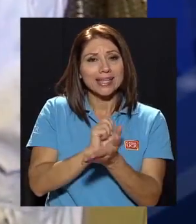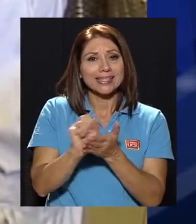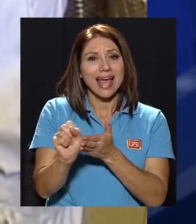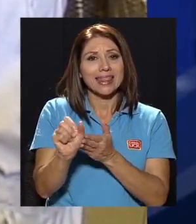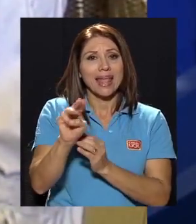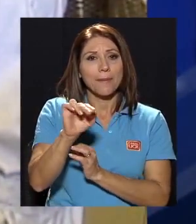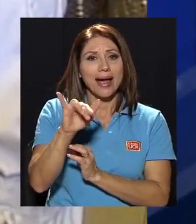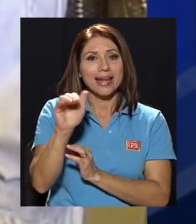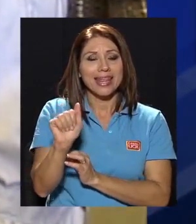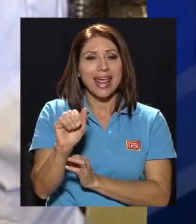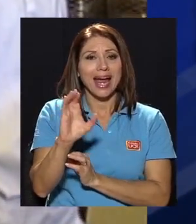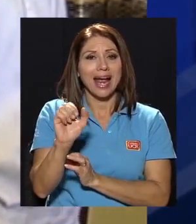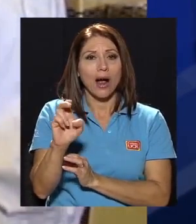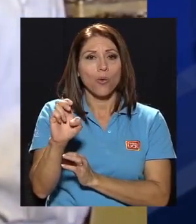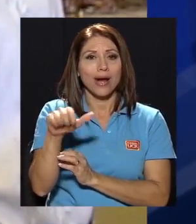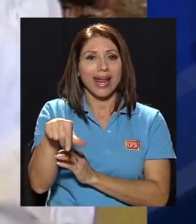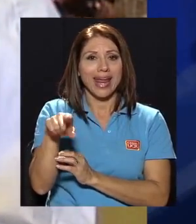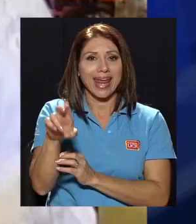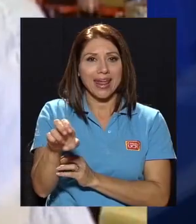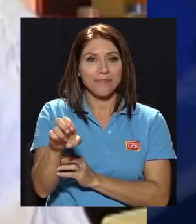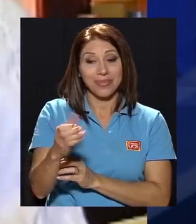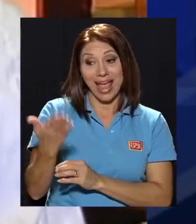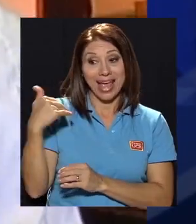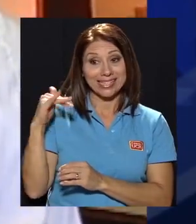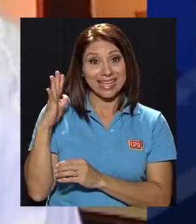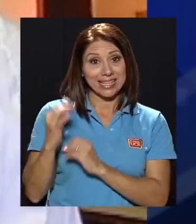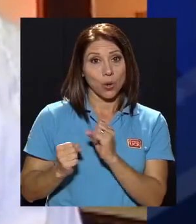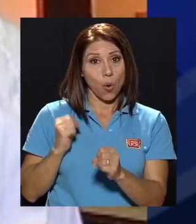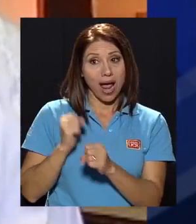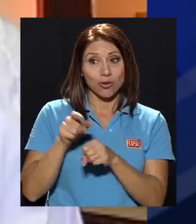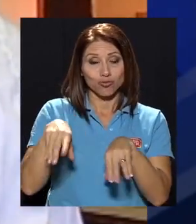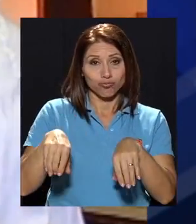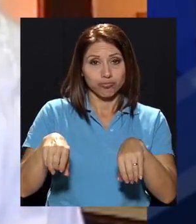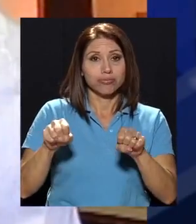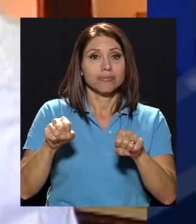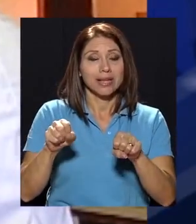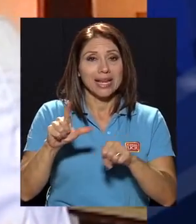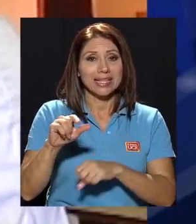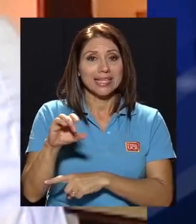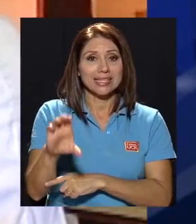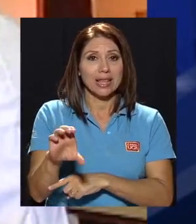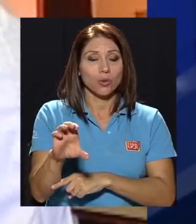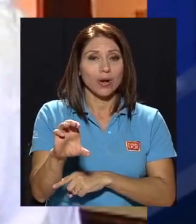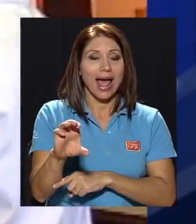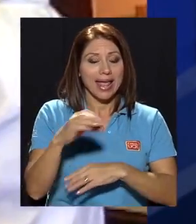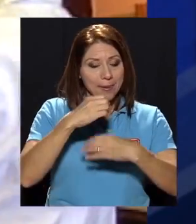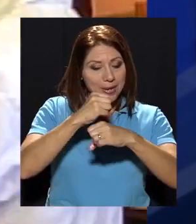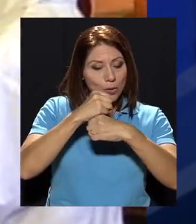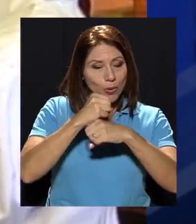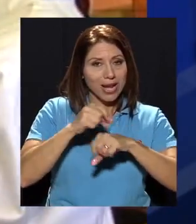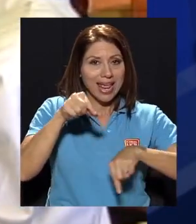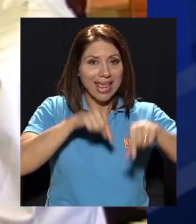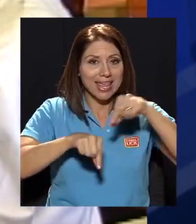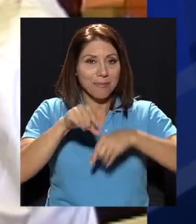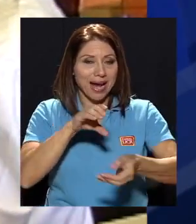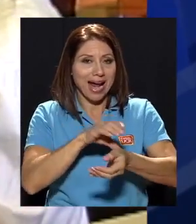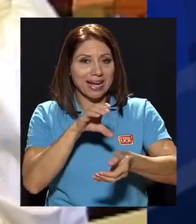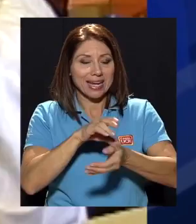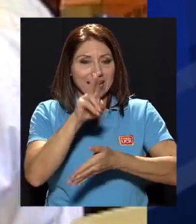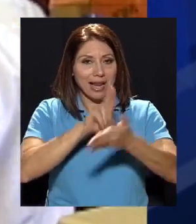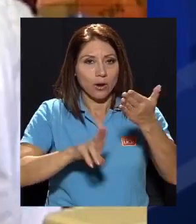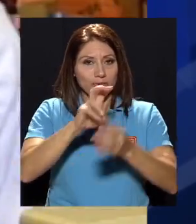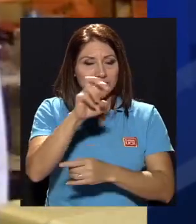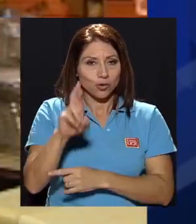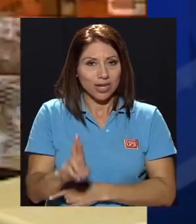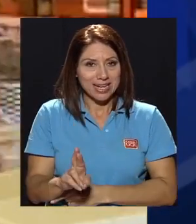Hacía solo 5 años que había obtenido su licenciatura en microbiología y química clínica en la Universidad de Costa